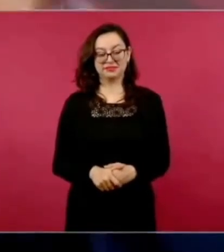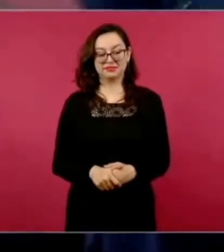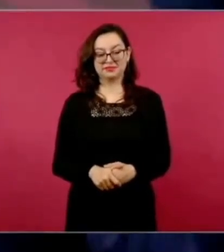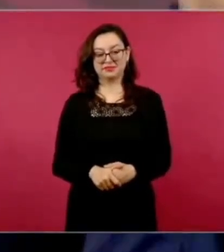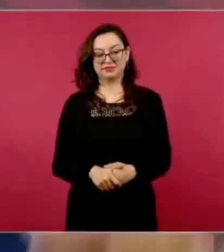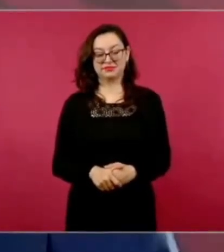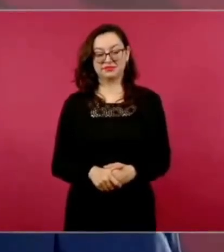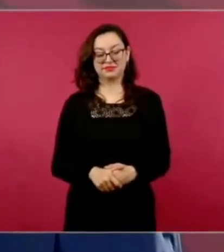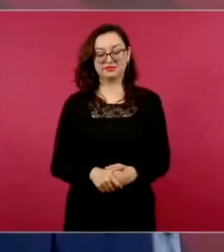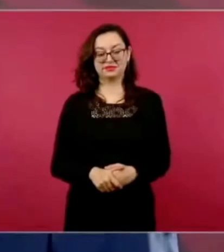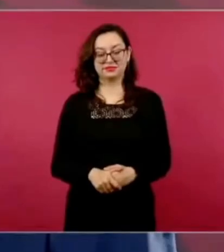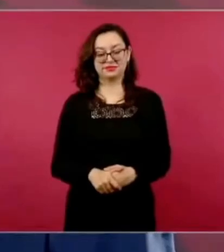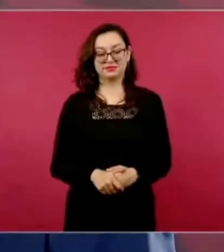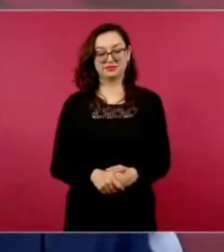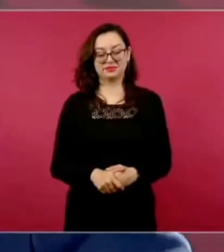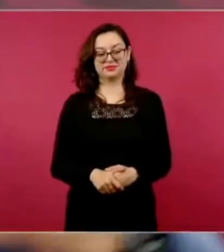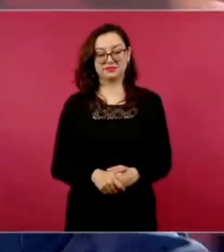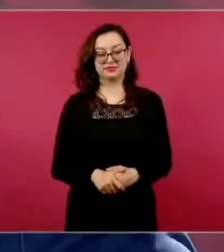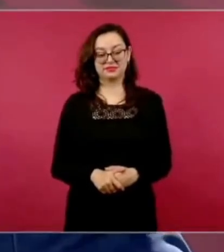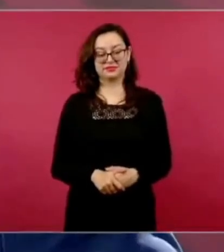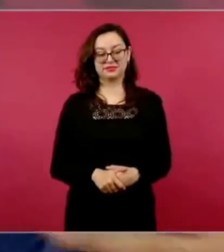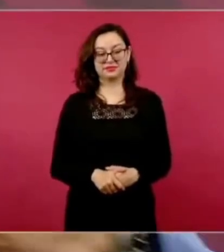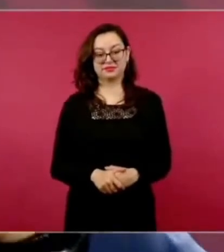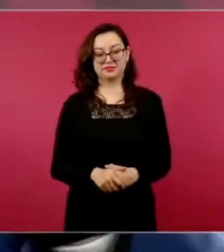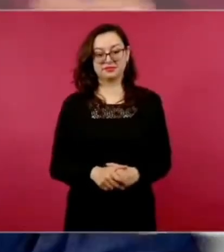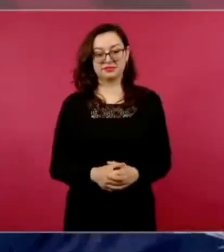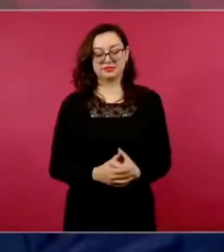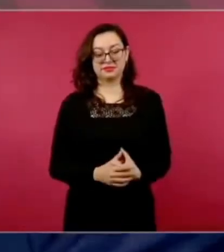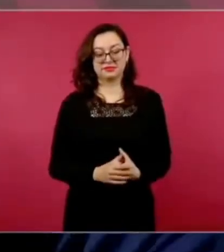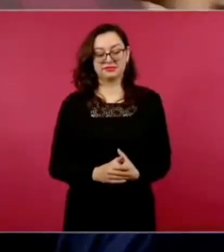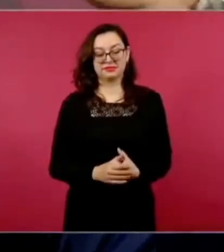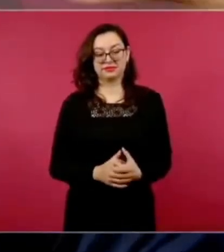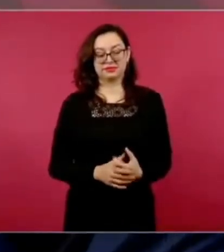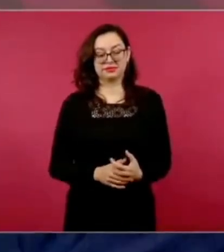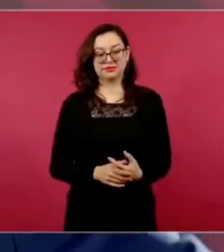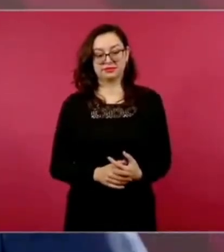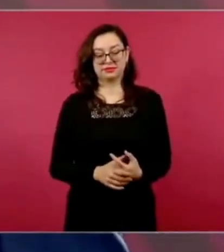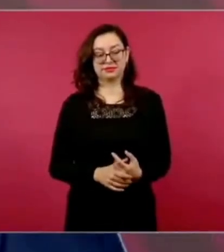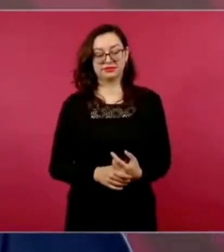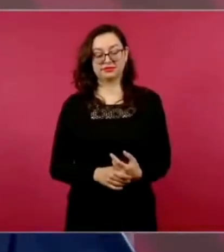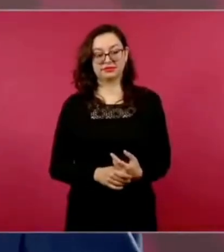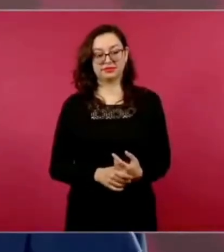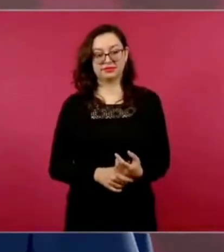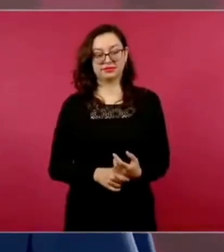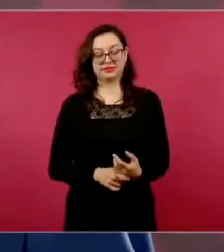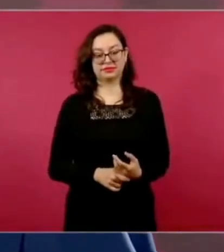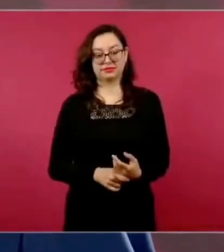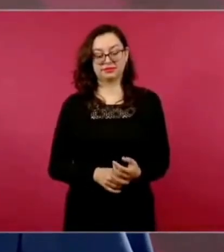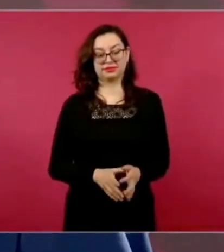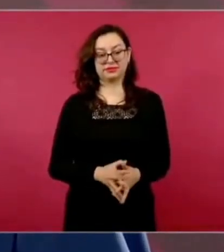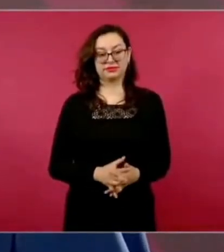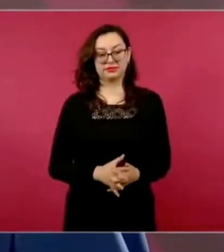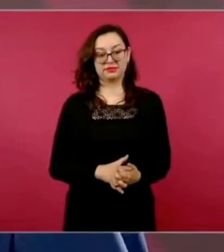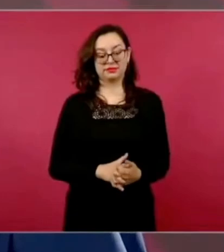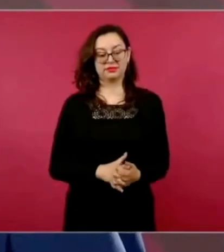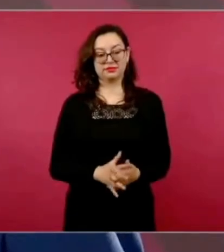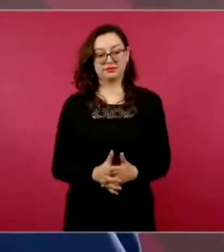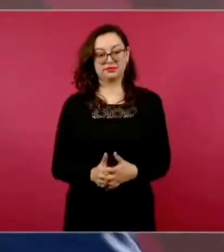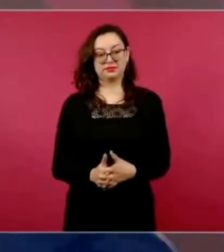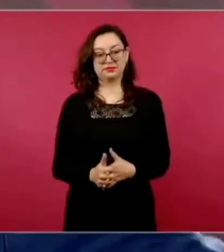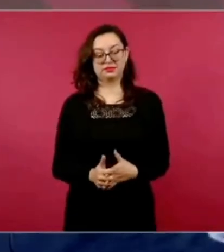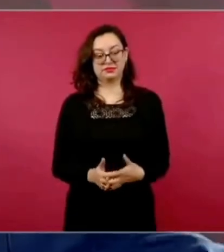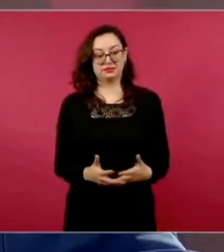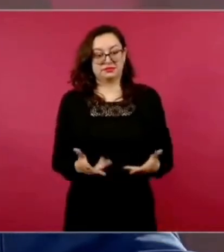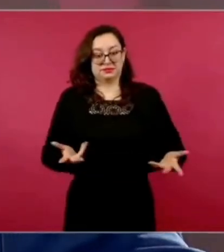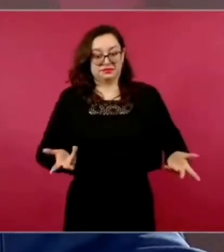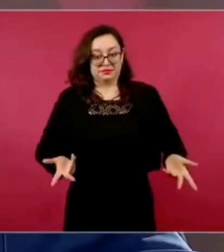Sabe muy bien. Además, ¿cómo se prepara una